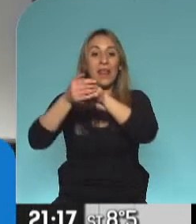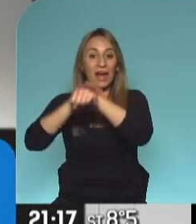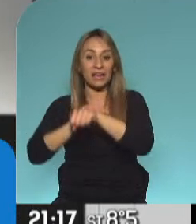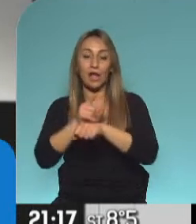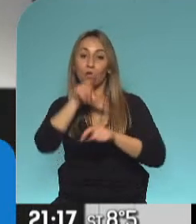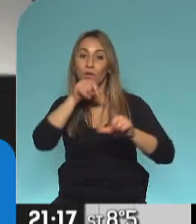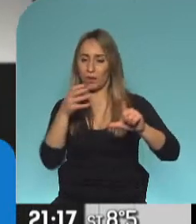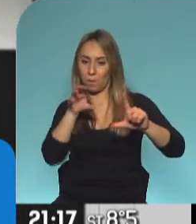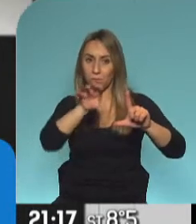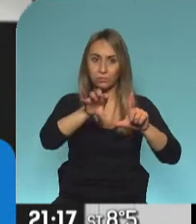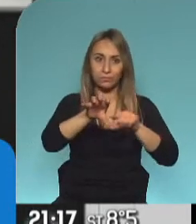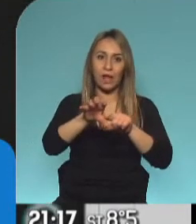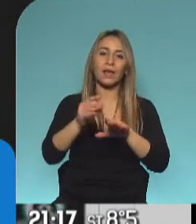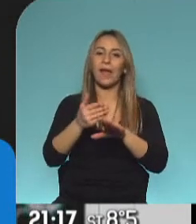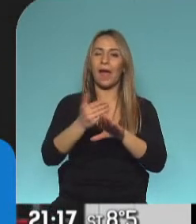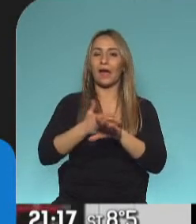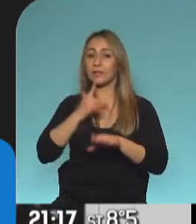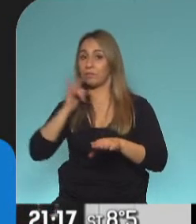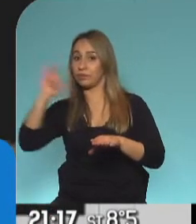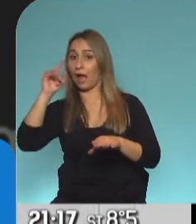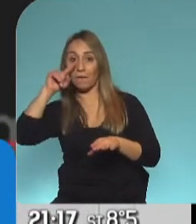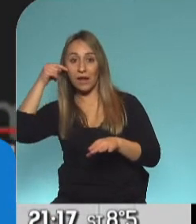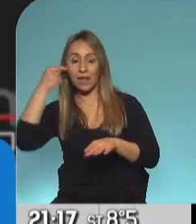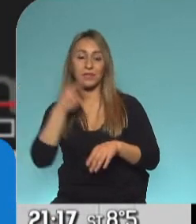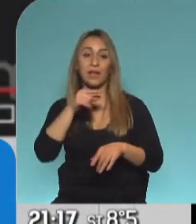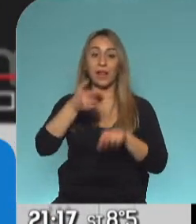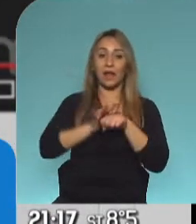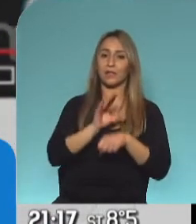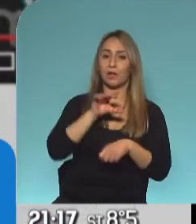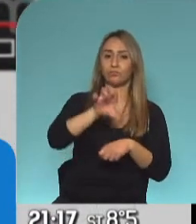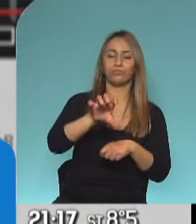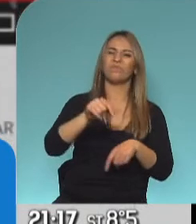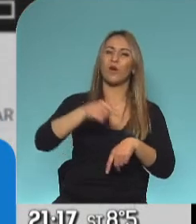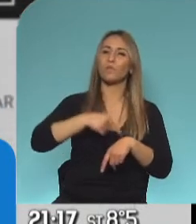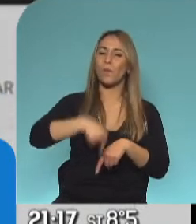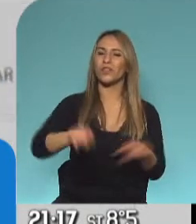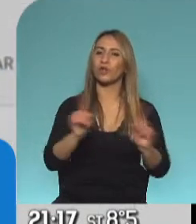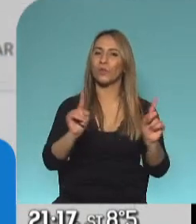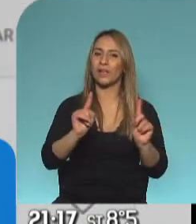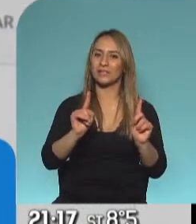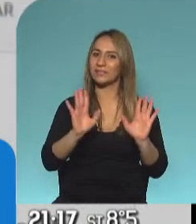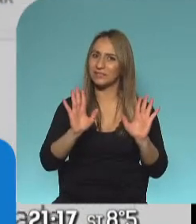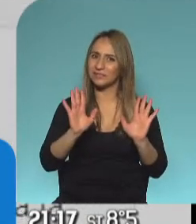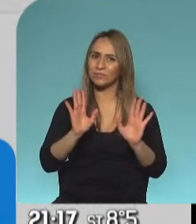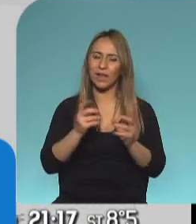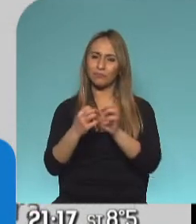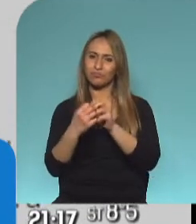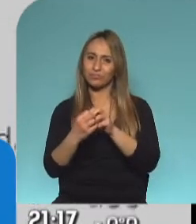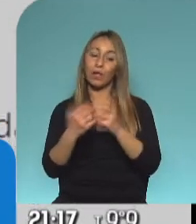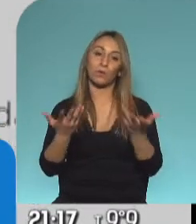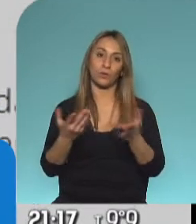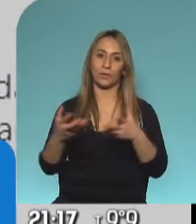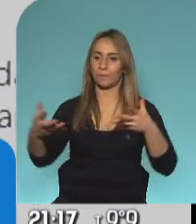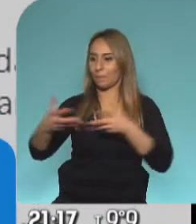que le había comunicado previamente a Alberto Fernández, se quejó de que no era momento y dio un mensaje, por supuesto, a la interna de su